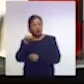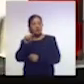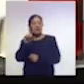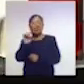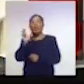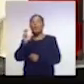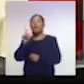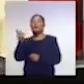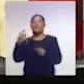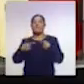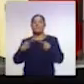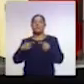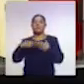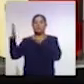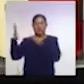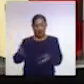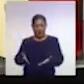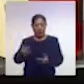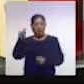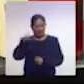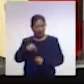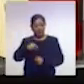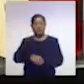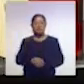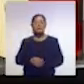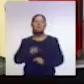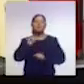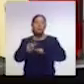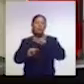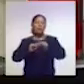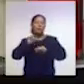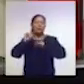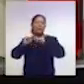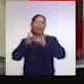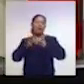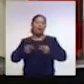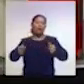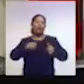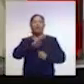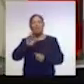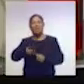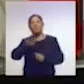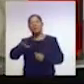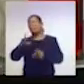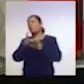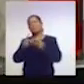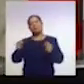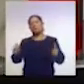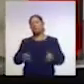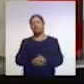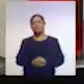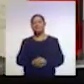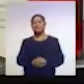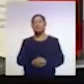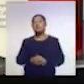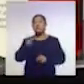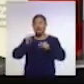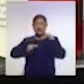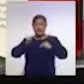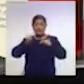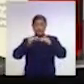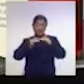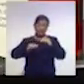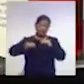primeros humanos a estas tierras, poco a poco fueron desapareciendo. Es tal el nivel de extinción